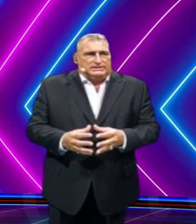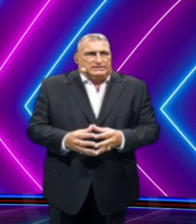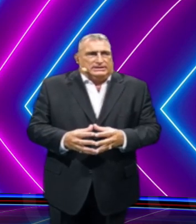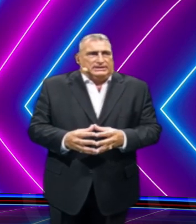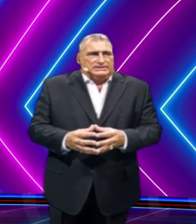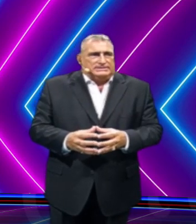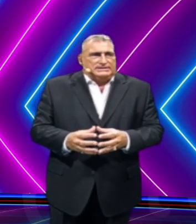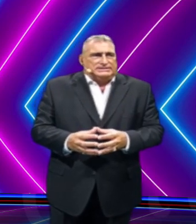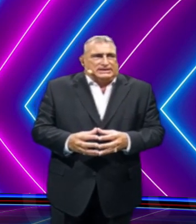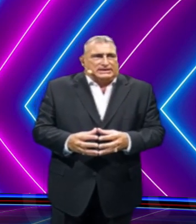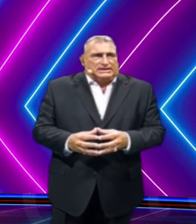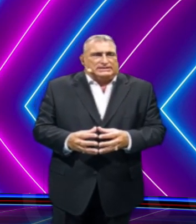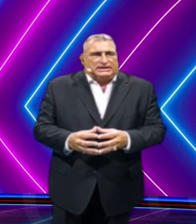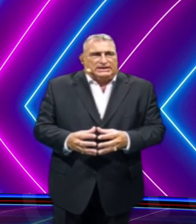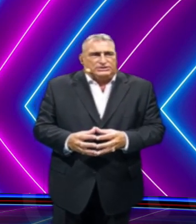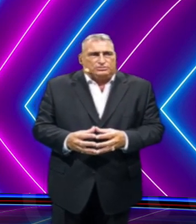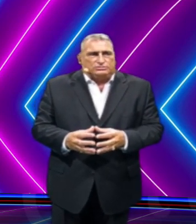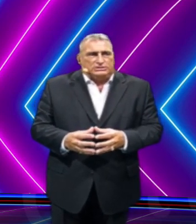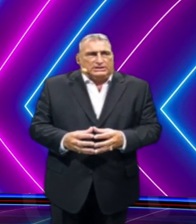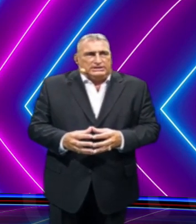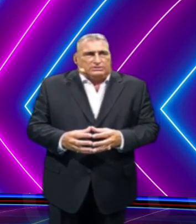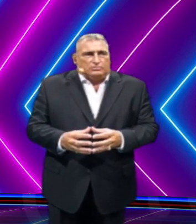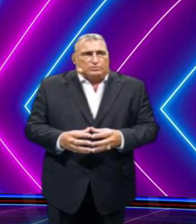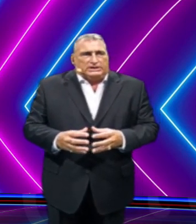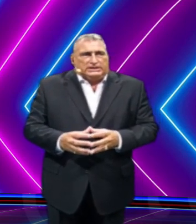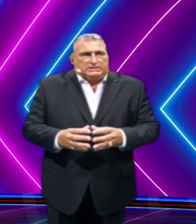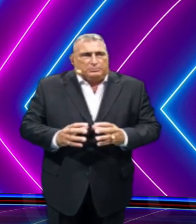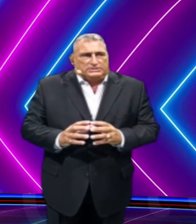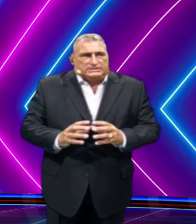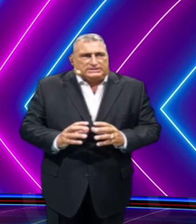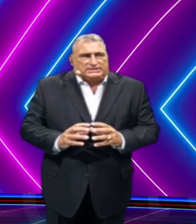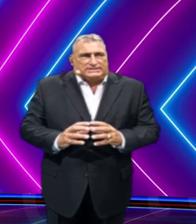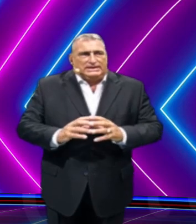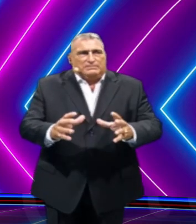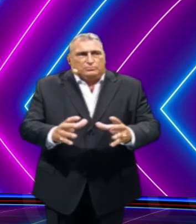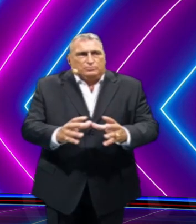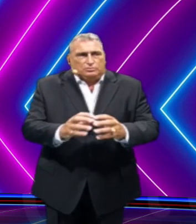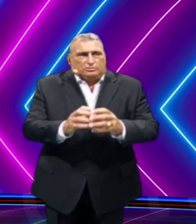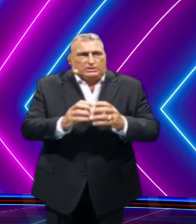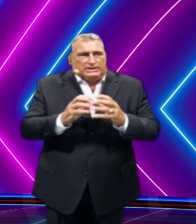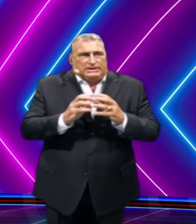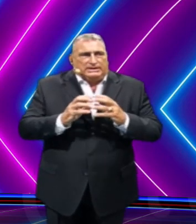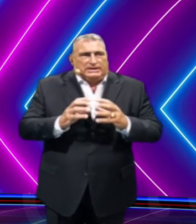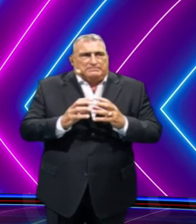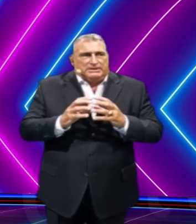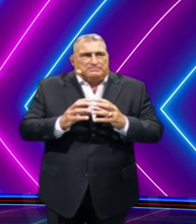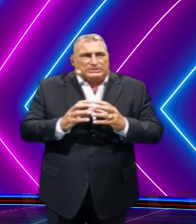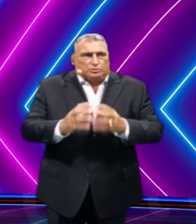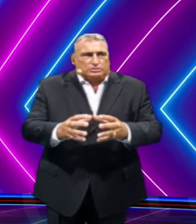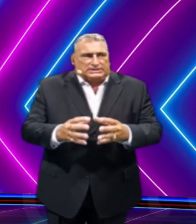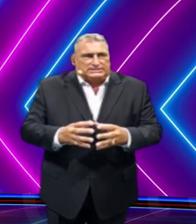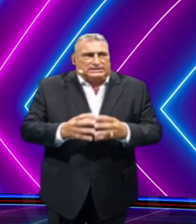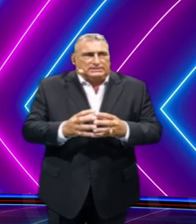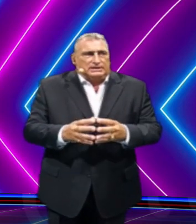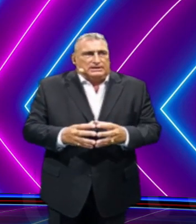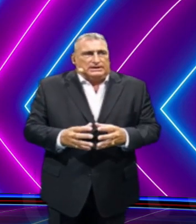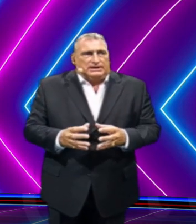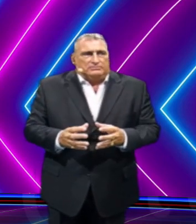decir, se cierran entre ellos y es como que después salen al mundo en patota, es